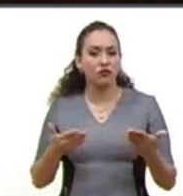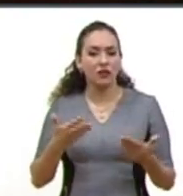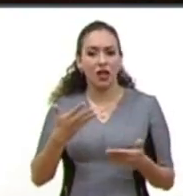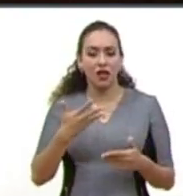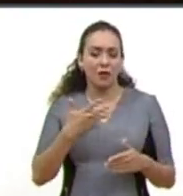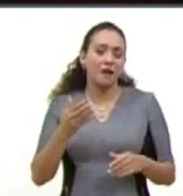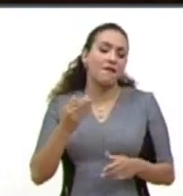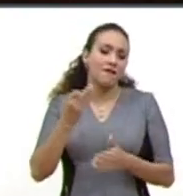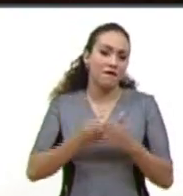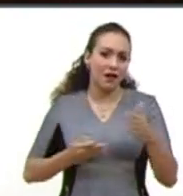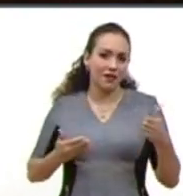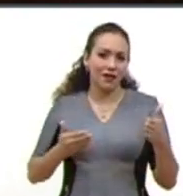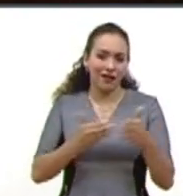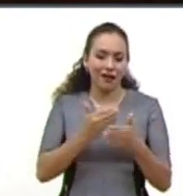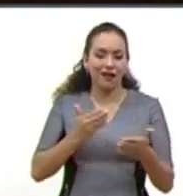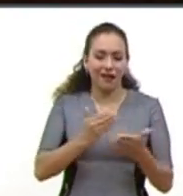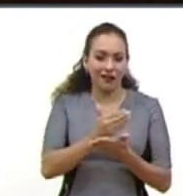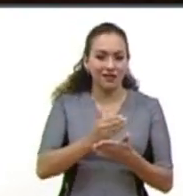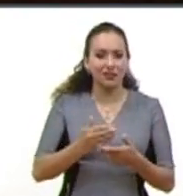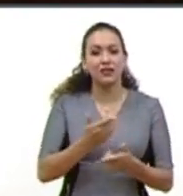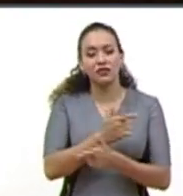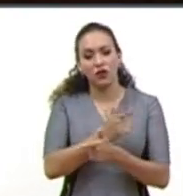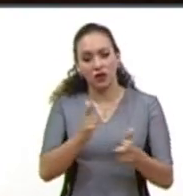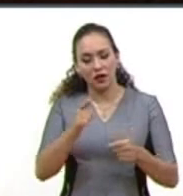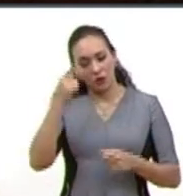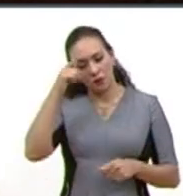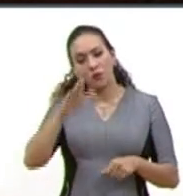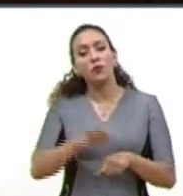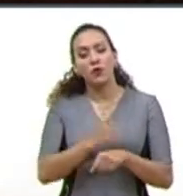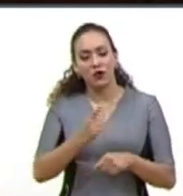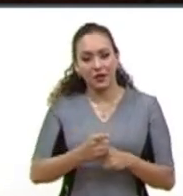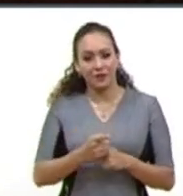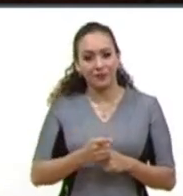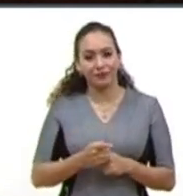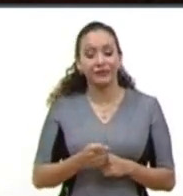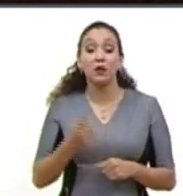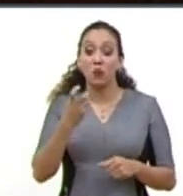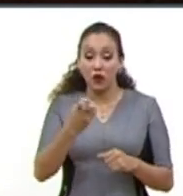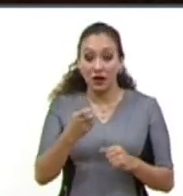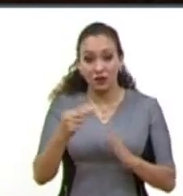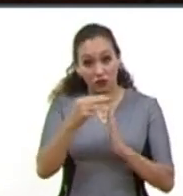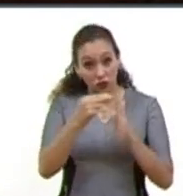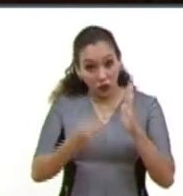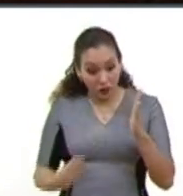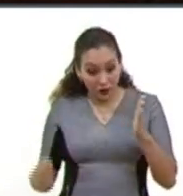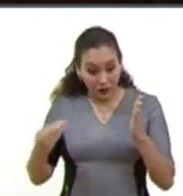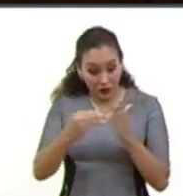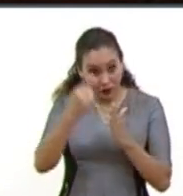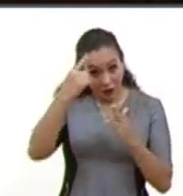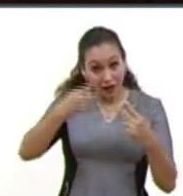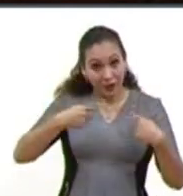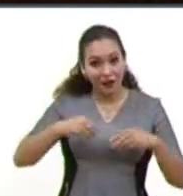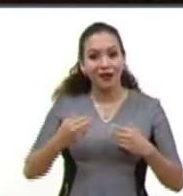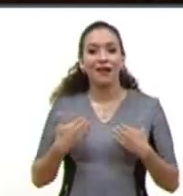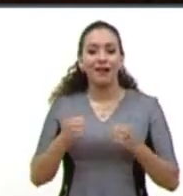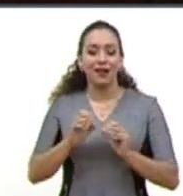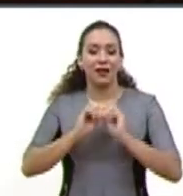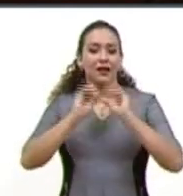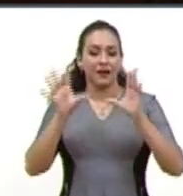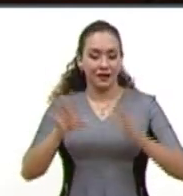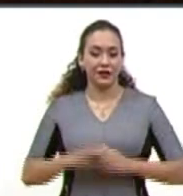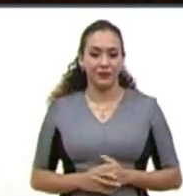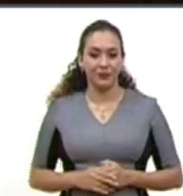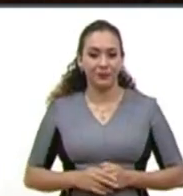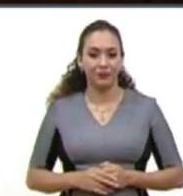igualdad y de condiciones que el resto, lo que torna a las normas en subinclusivas. Con base en lo anterior,